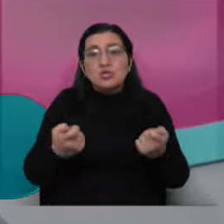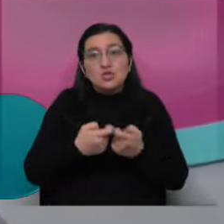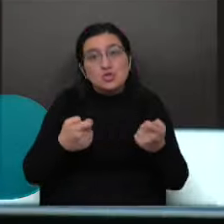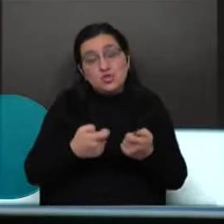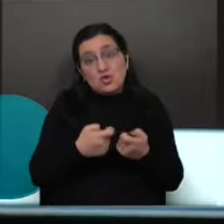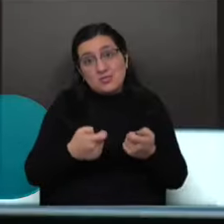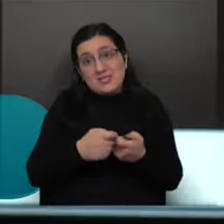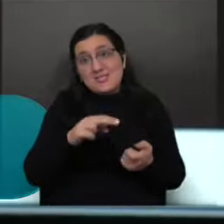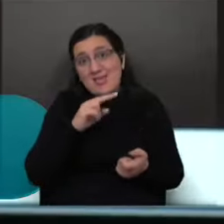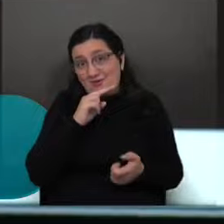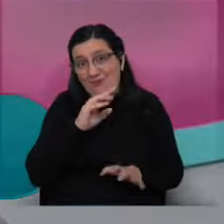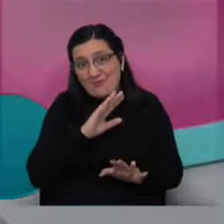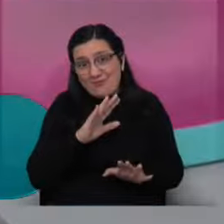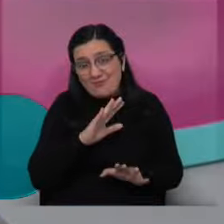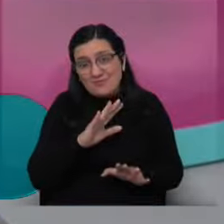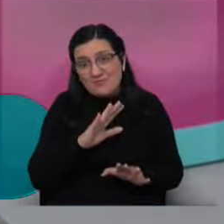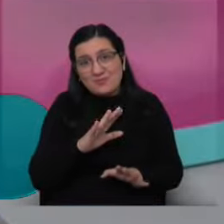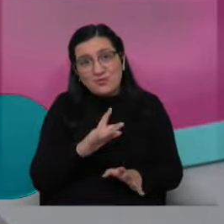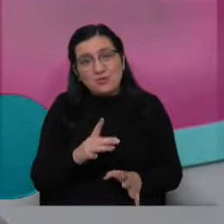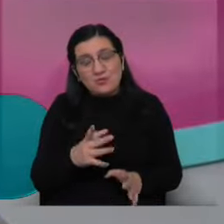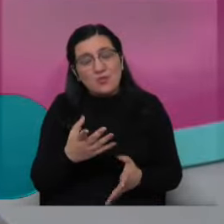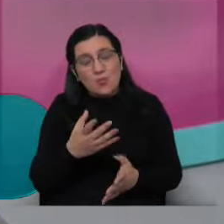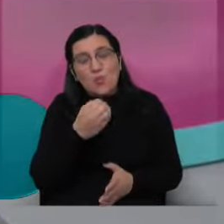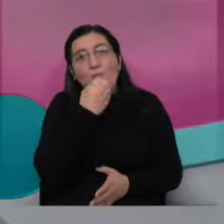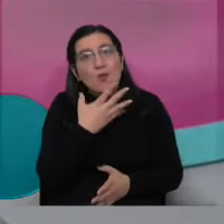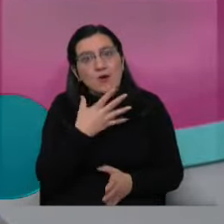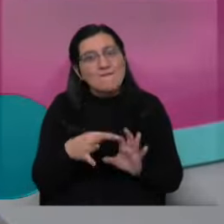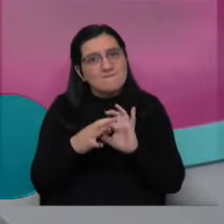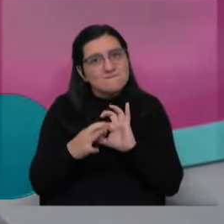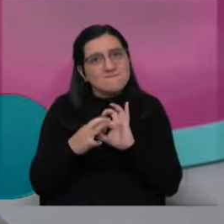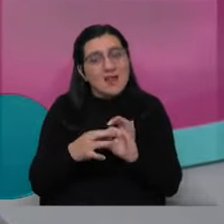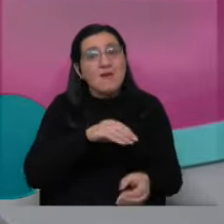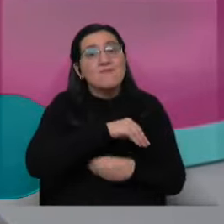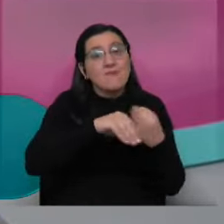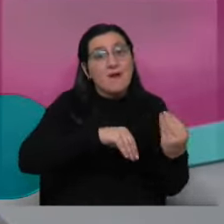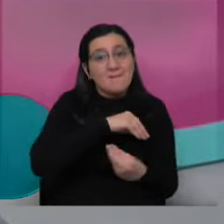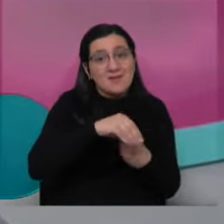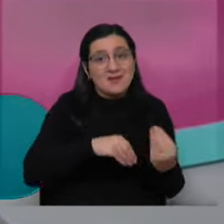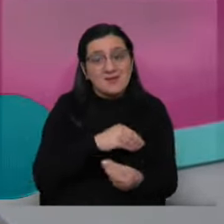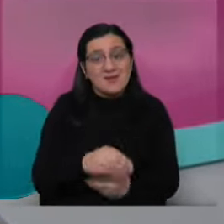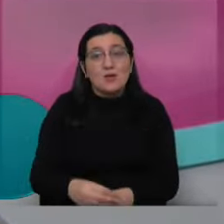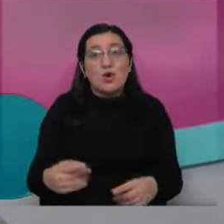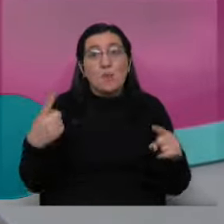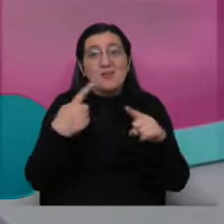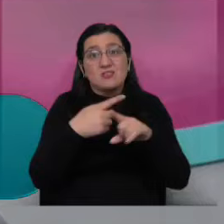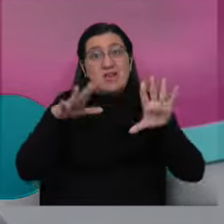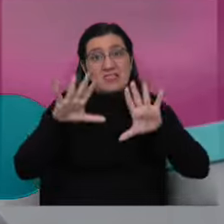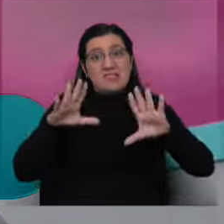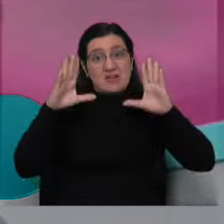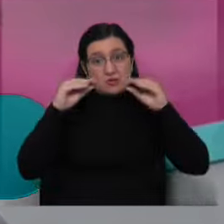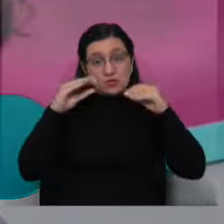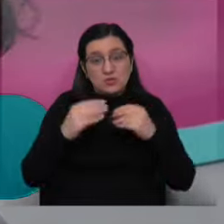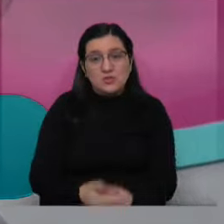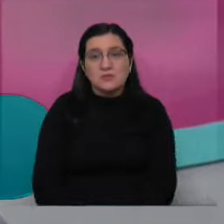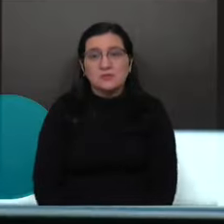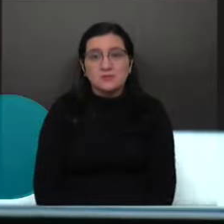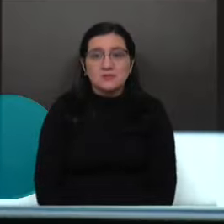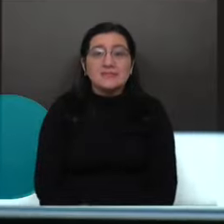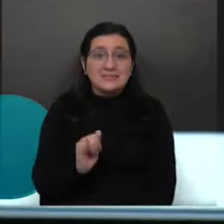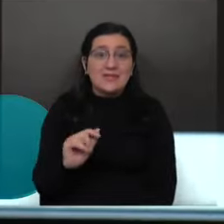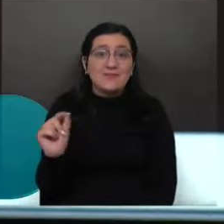familia porque ahora hablabas dejar los fines de semana los partidos eran las 10 de la noche a dijiste recién al pasar si había